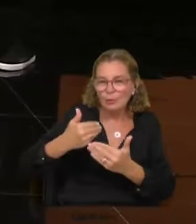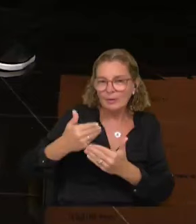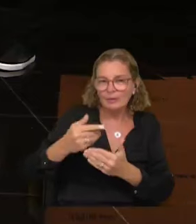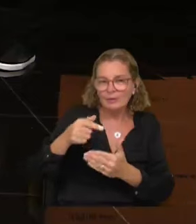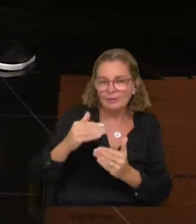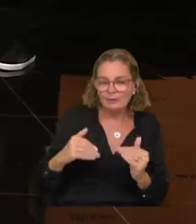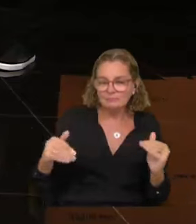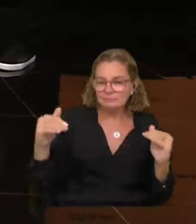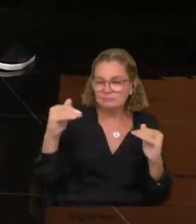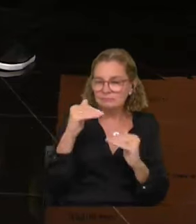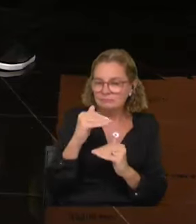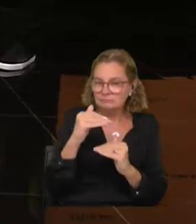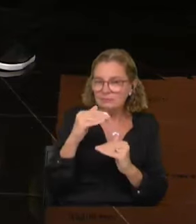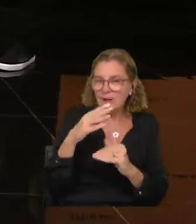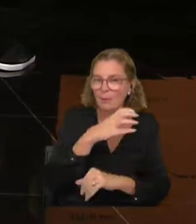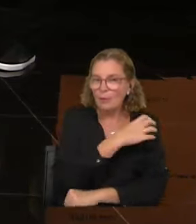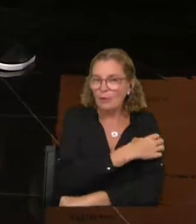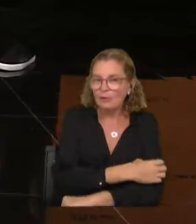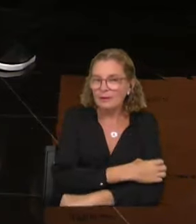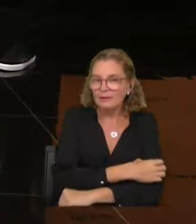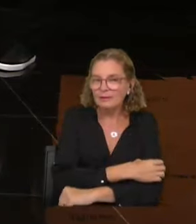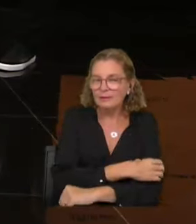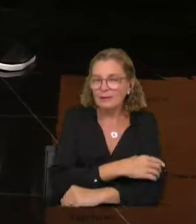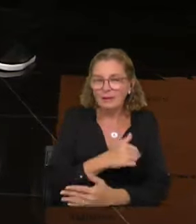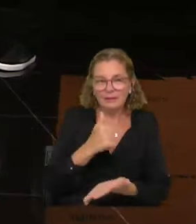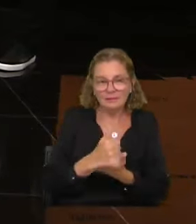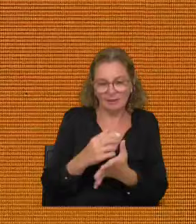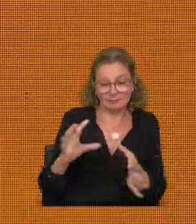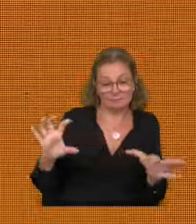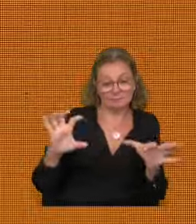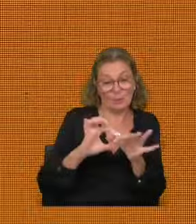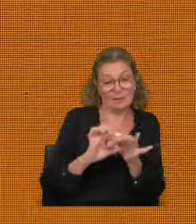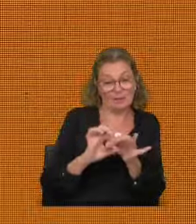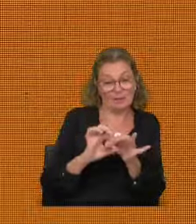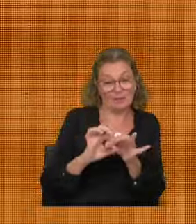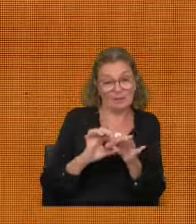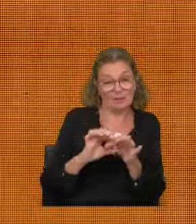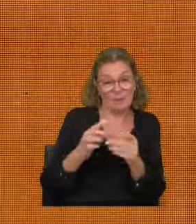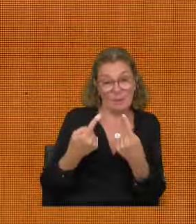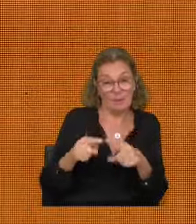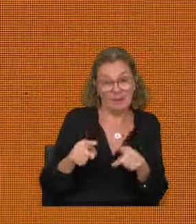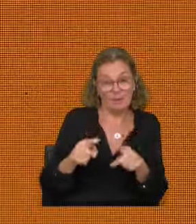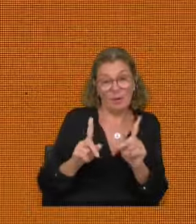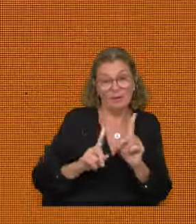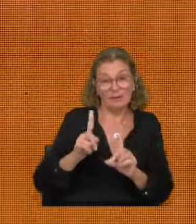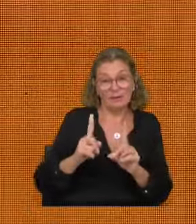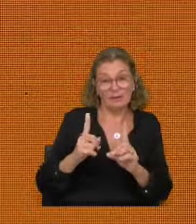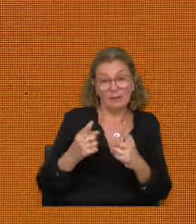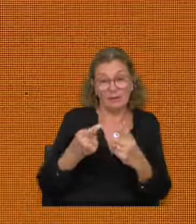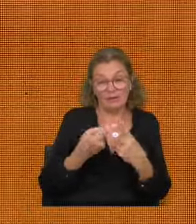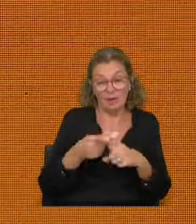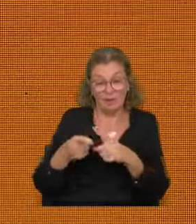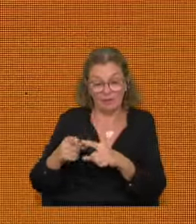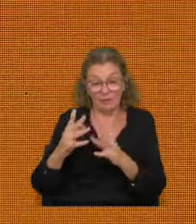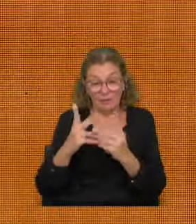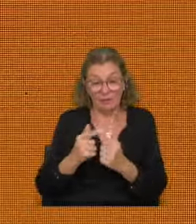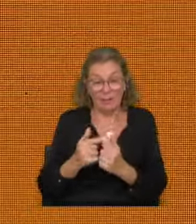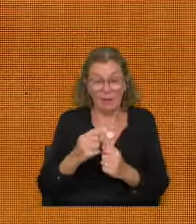desigualdad eh la pobreza y la desigualdad obviamente están relacionadas pero pueden evolucionar de maneras distintas la pobreza